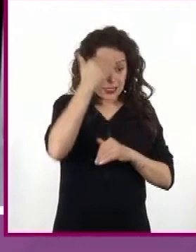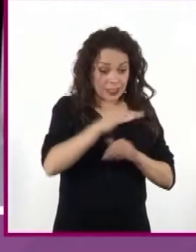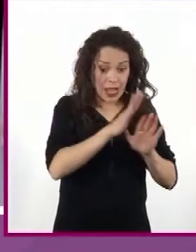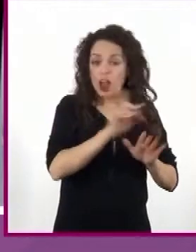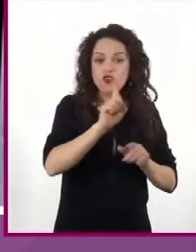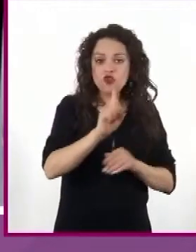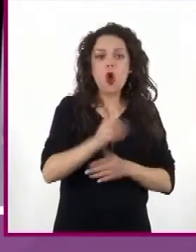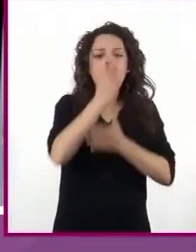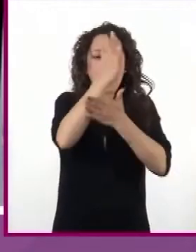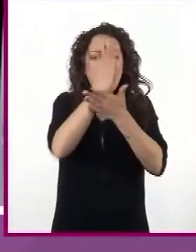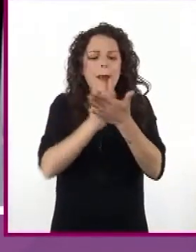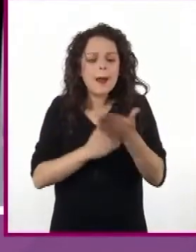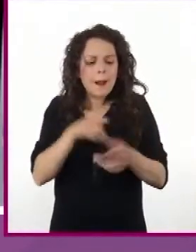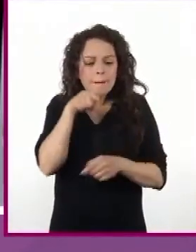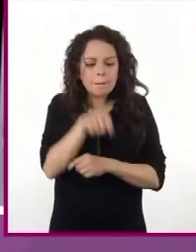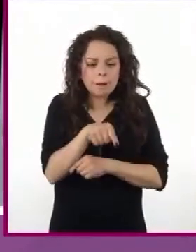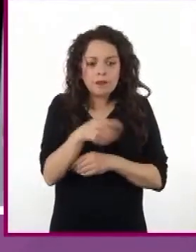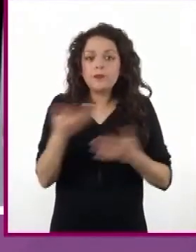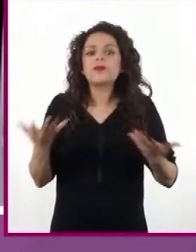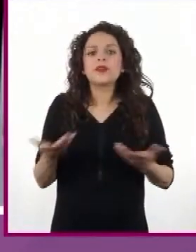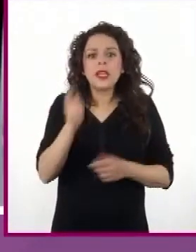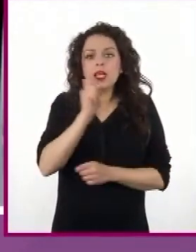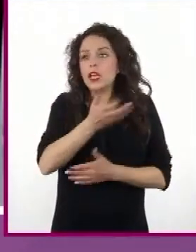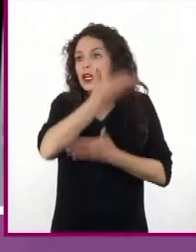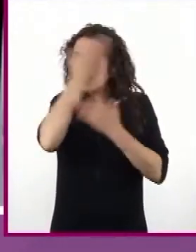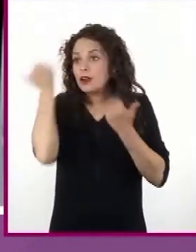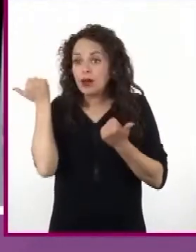lo que ya está, digamos, casi grabado en piedra del